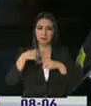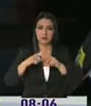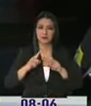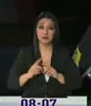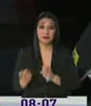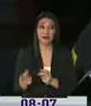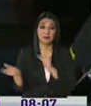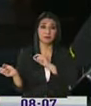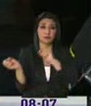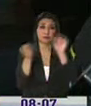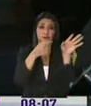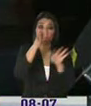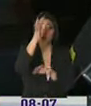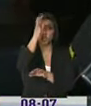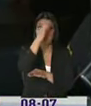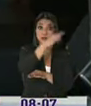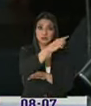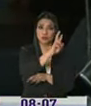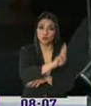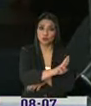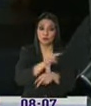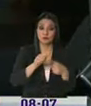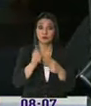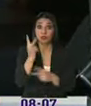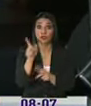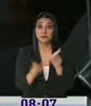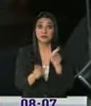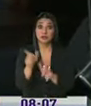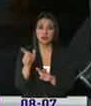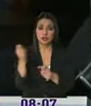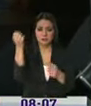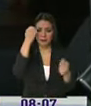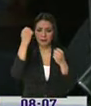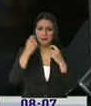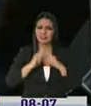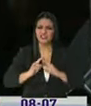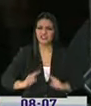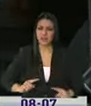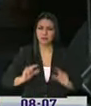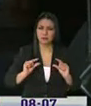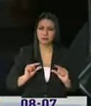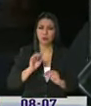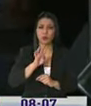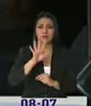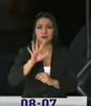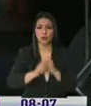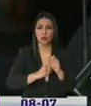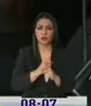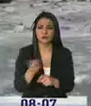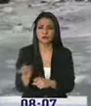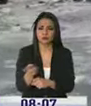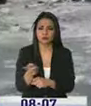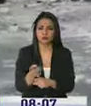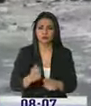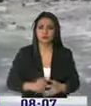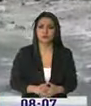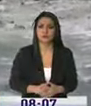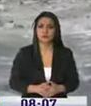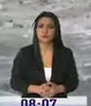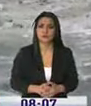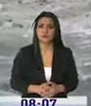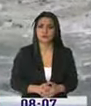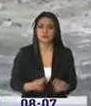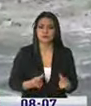transportada rápidamente hacia el Hospital del Sur. Las otras 2 personas se encontraban policontusas, aproximadamente de 45 años de edad las dos. El incidente